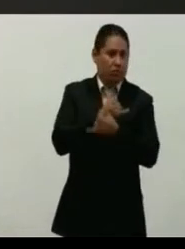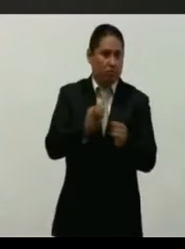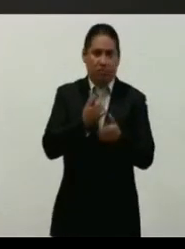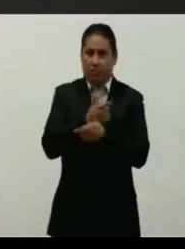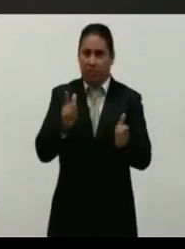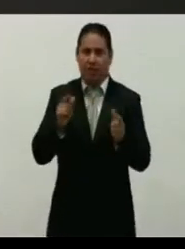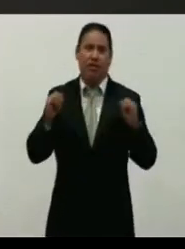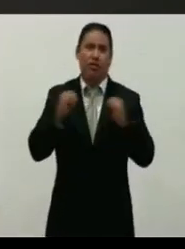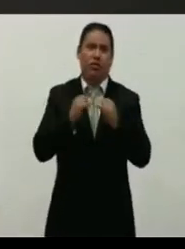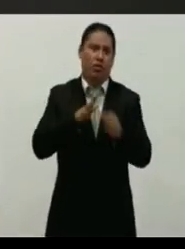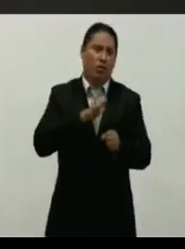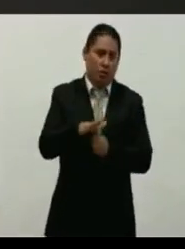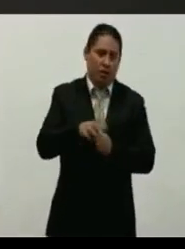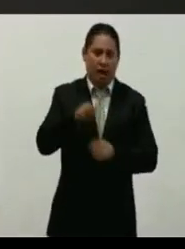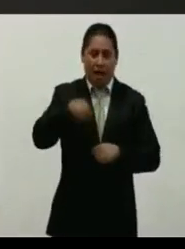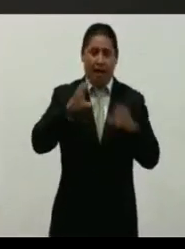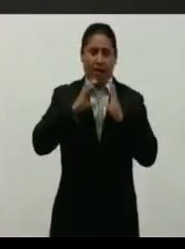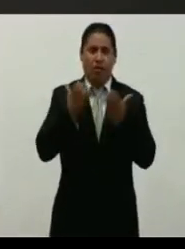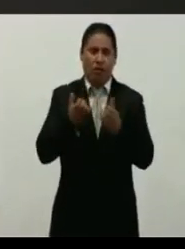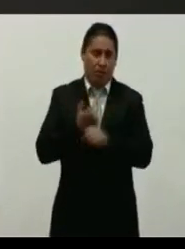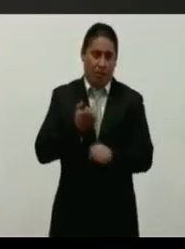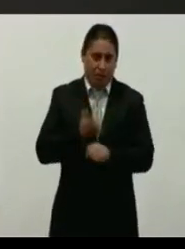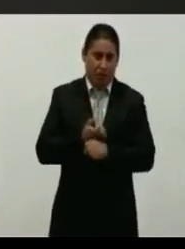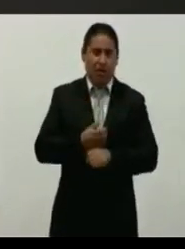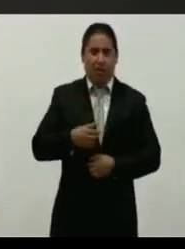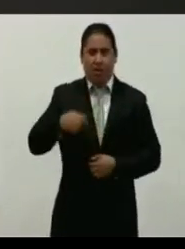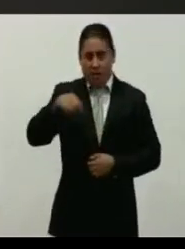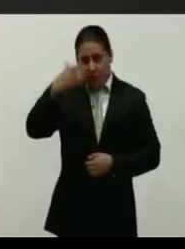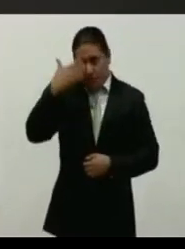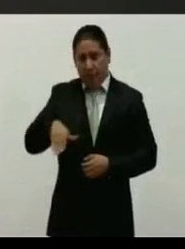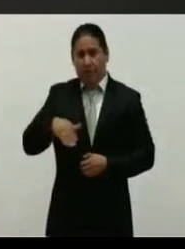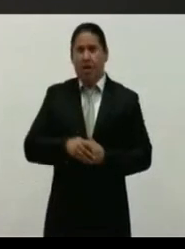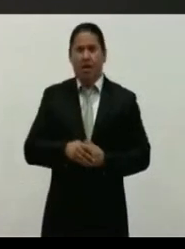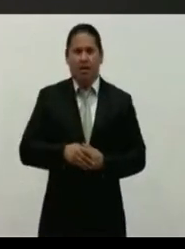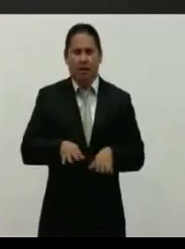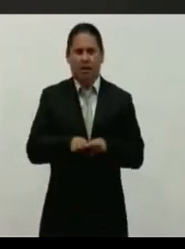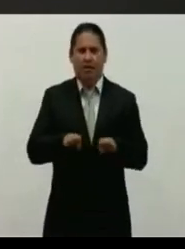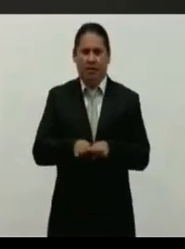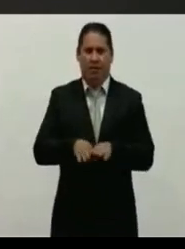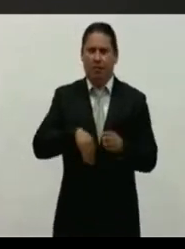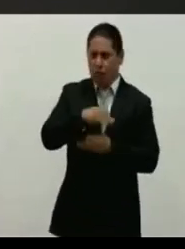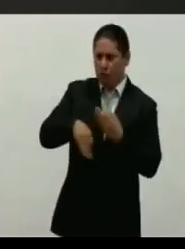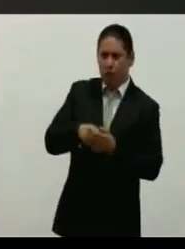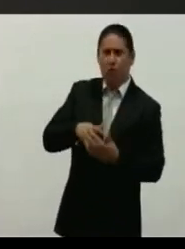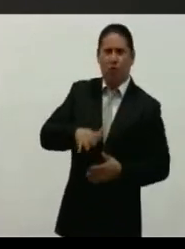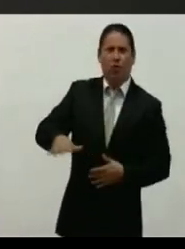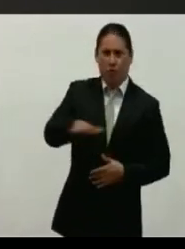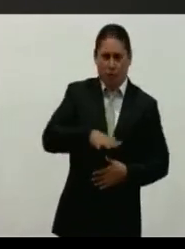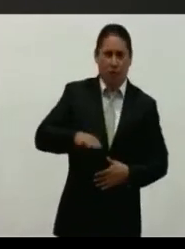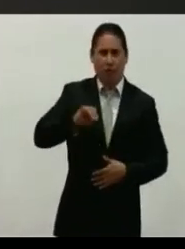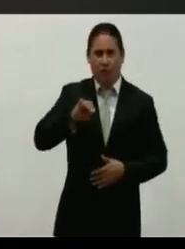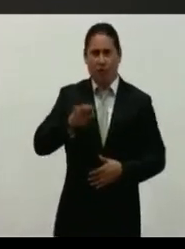instituciones. Este Congreso del Estado, consciente de la representabilidad que ostenta, ha